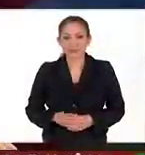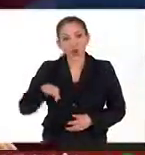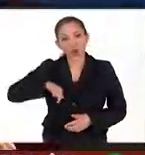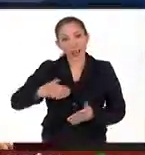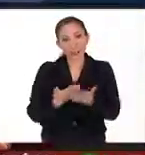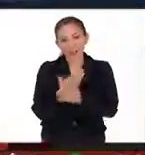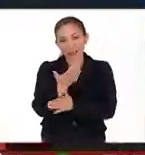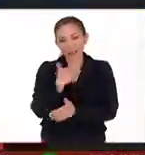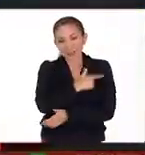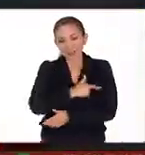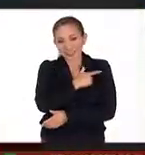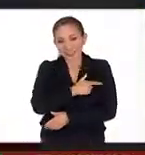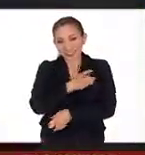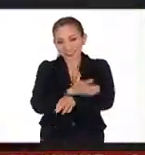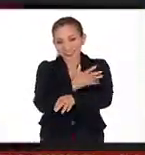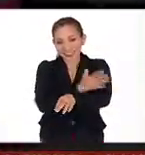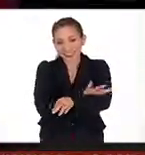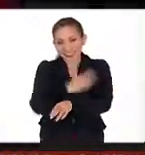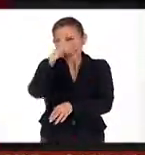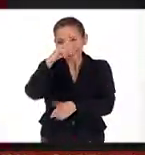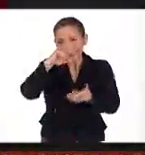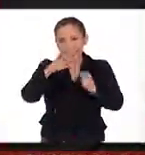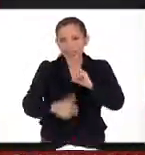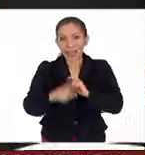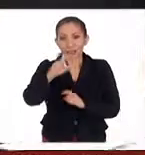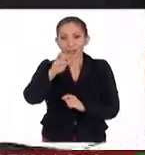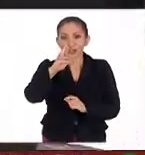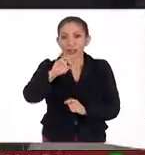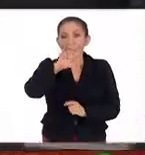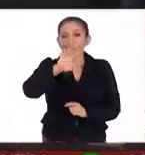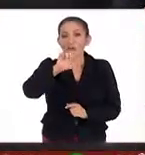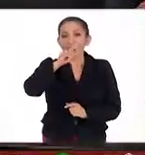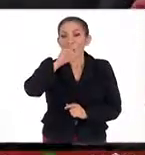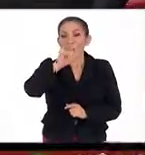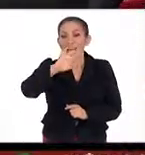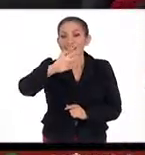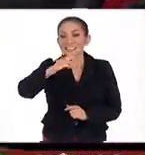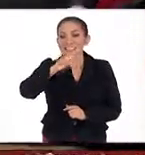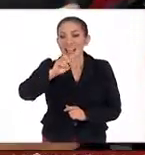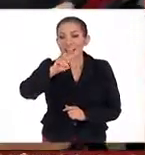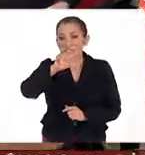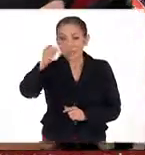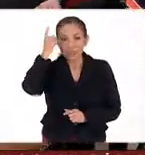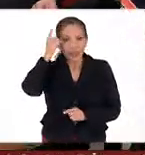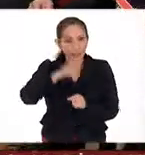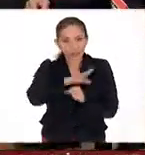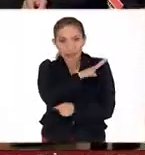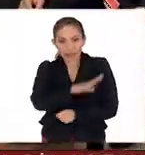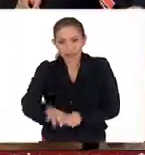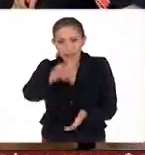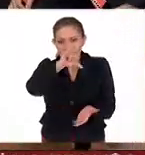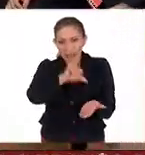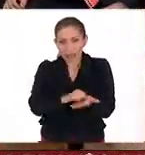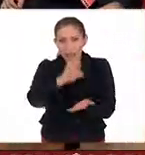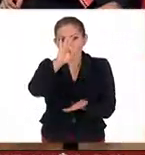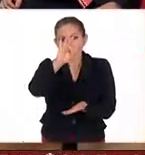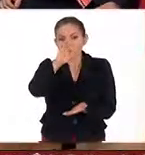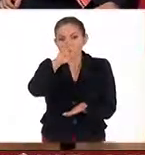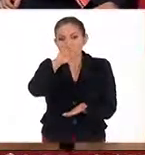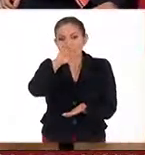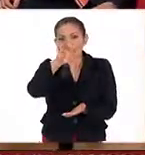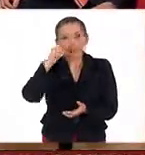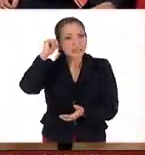Esta mañana nos da mucho gusto que esté aquí en el Estudio del México al Día la doctora Eugenia Chávez Calderón. Ella es directora general del Centro de Foniatría